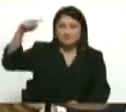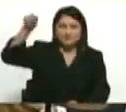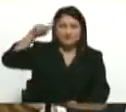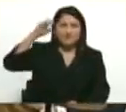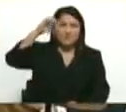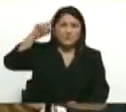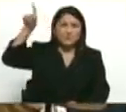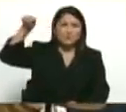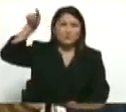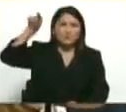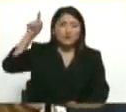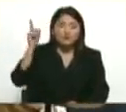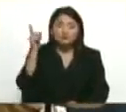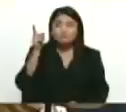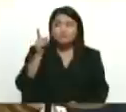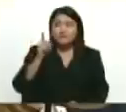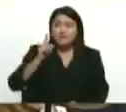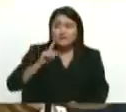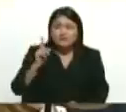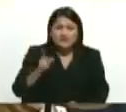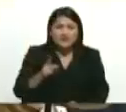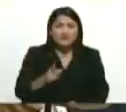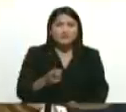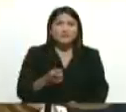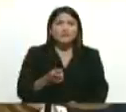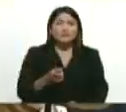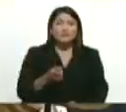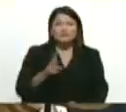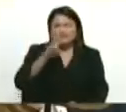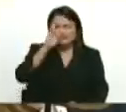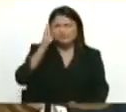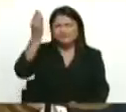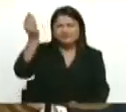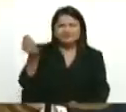en ejercicios palmarios de imbecilidad,